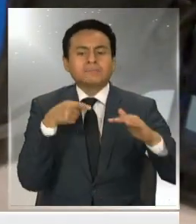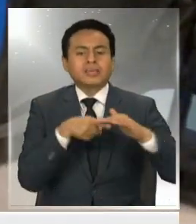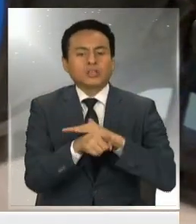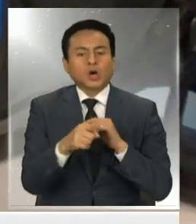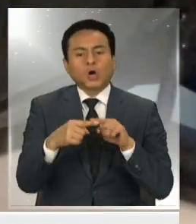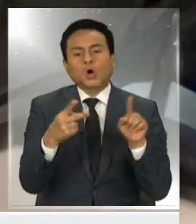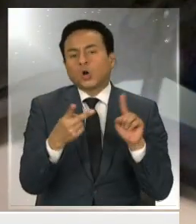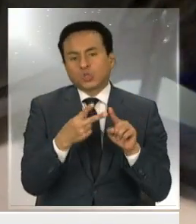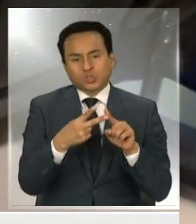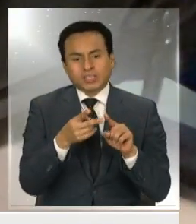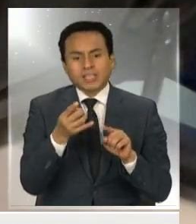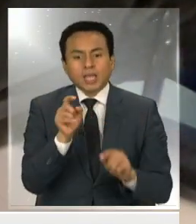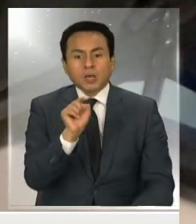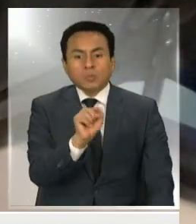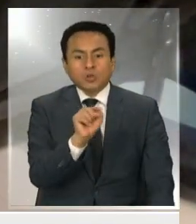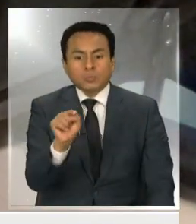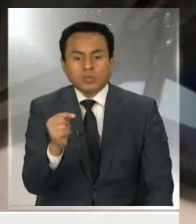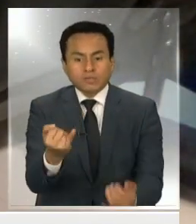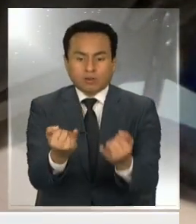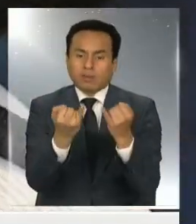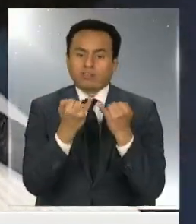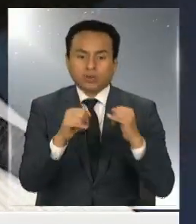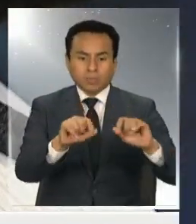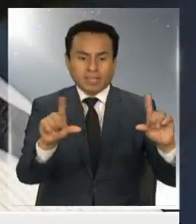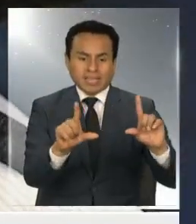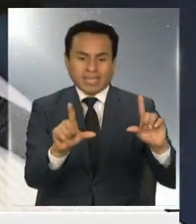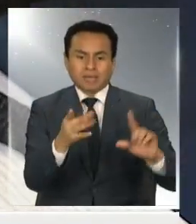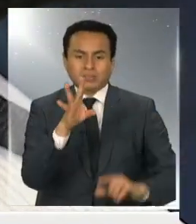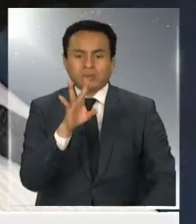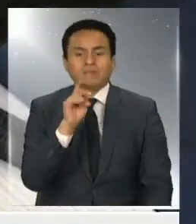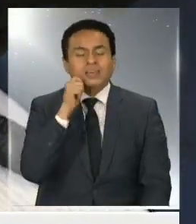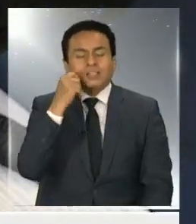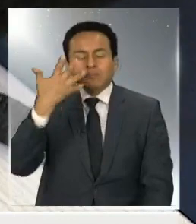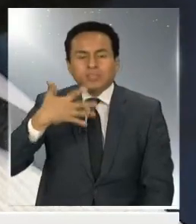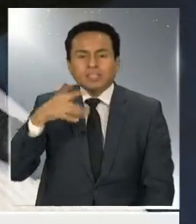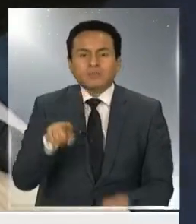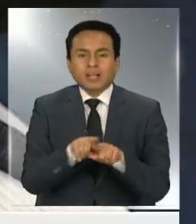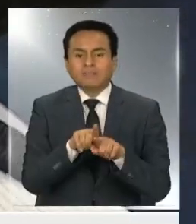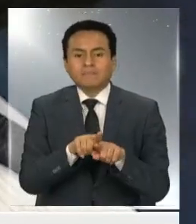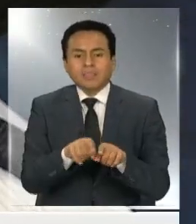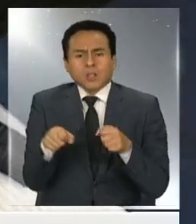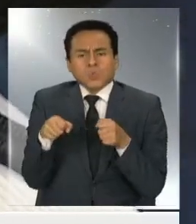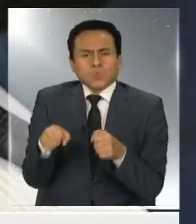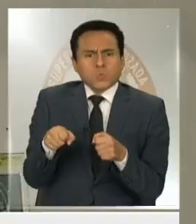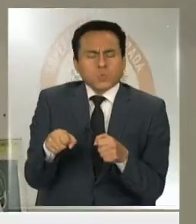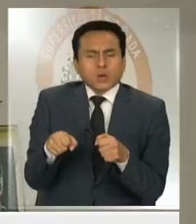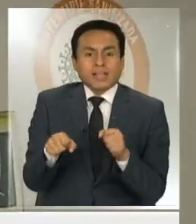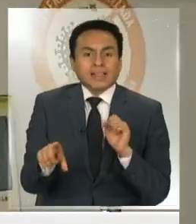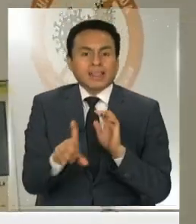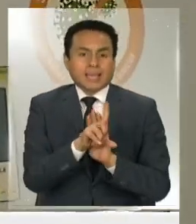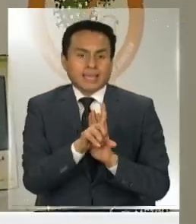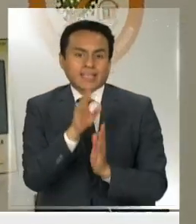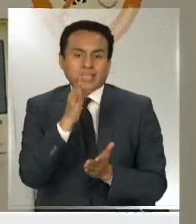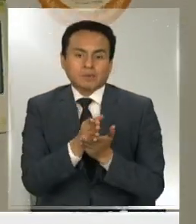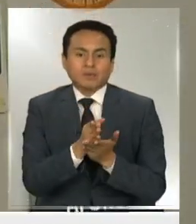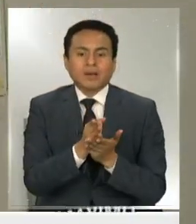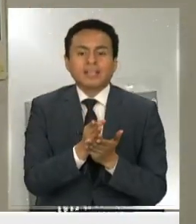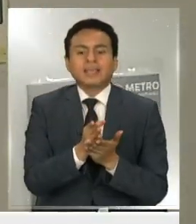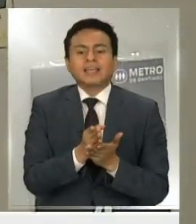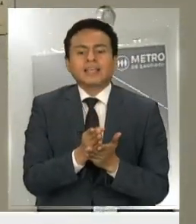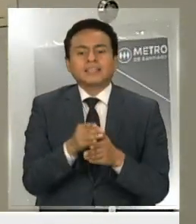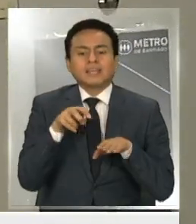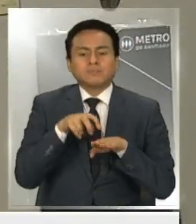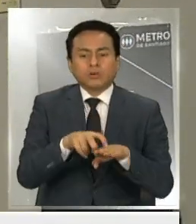otros solo tienen botones e información en la pantalla. Lo importante es que estos desfibriladores por ley deberán estar en el